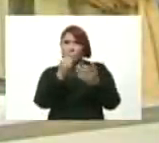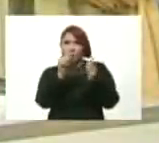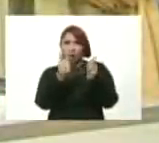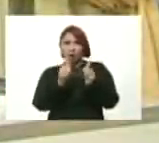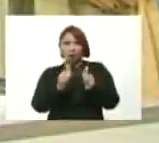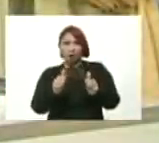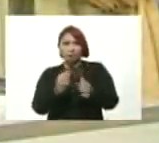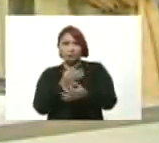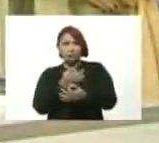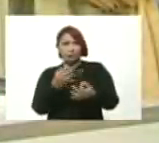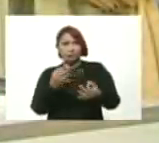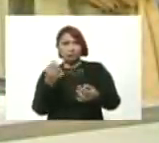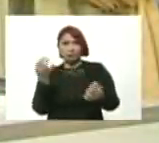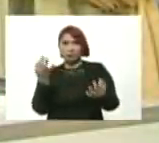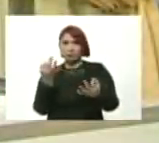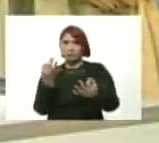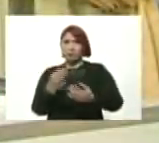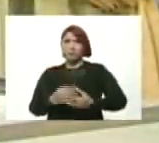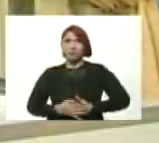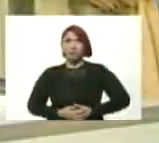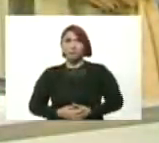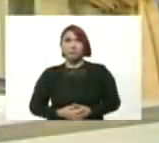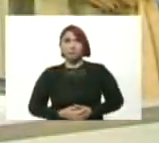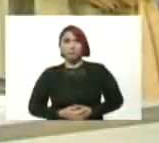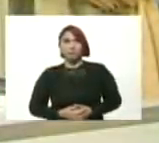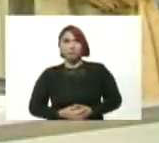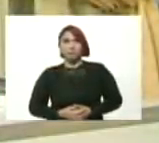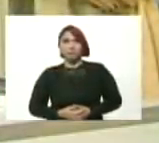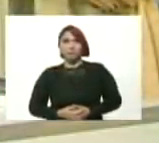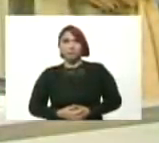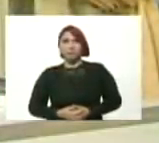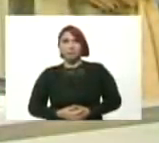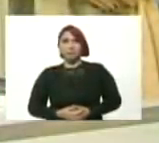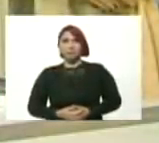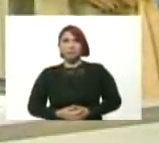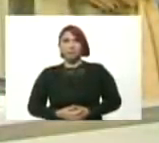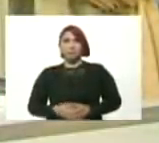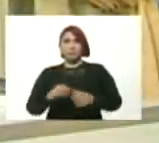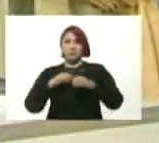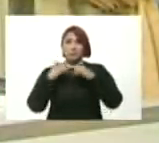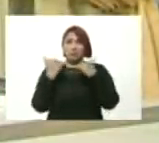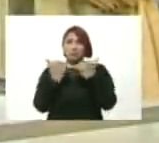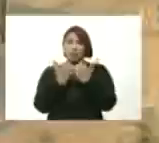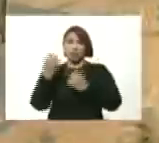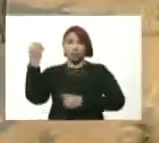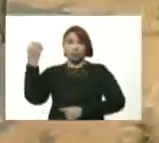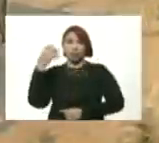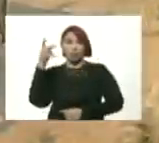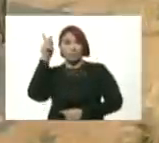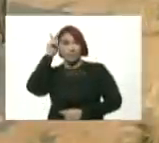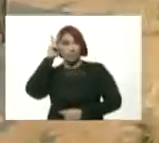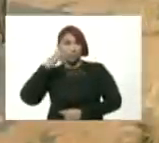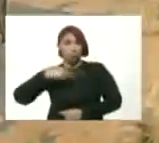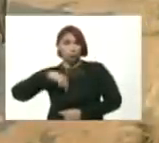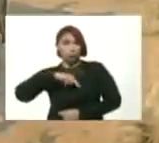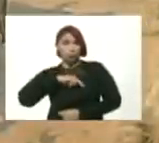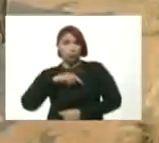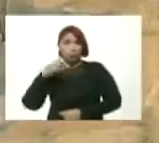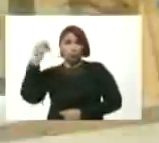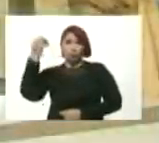que engalana y preside el salón sol del perú estamos en el sol del